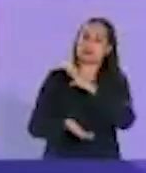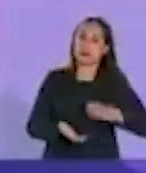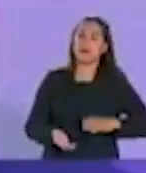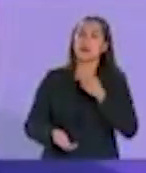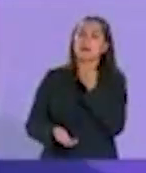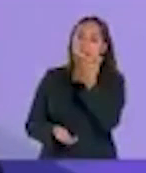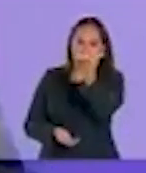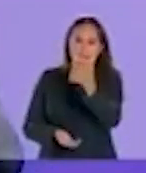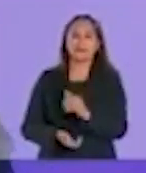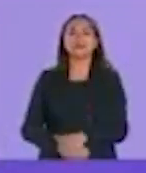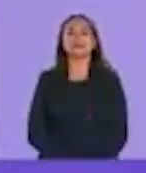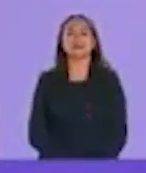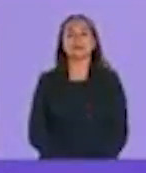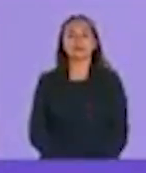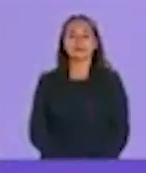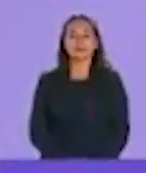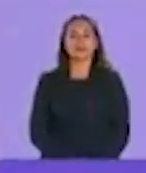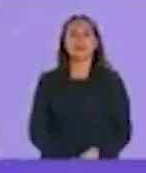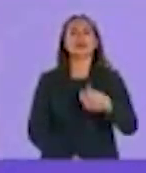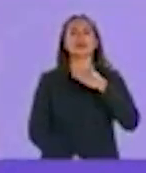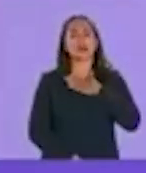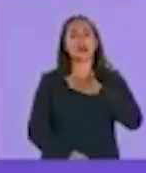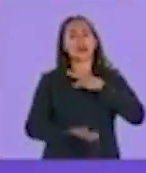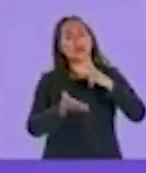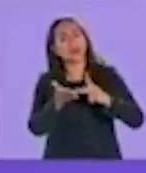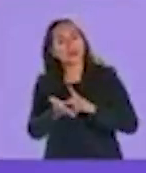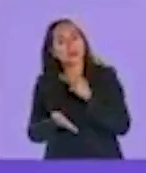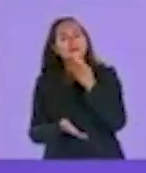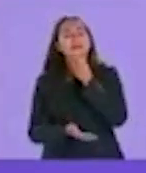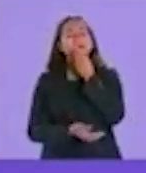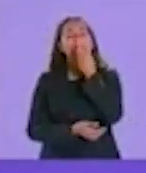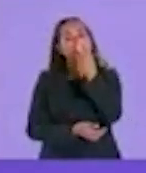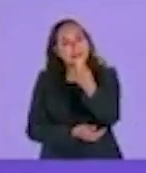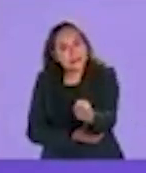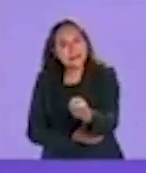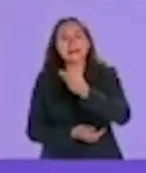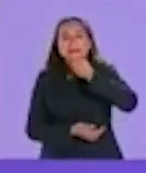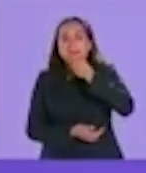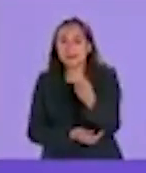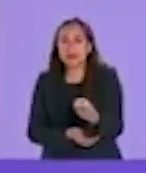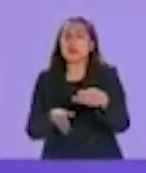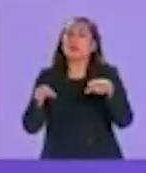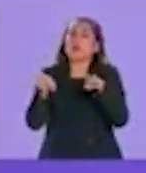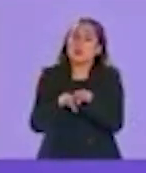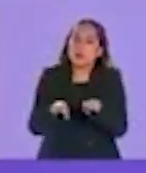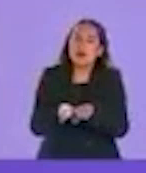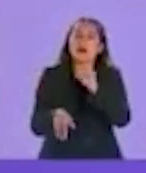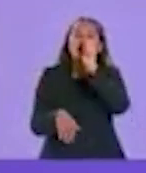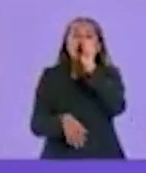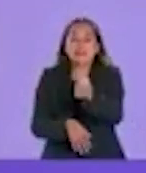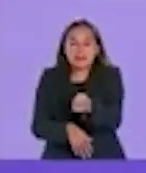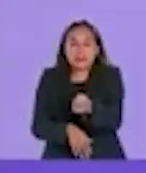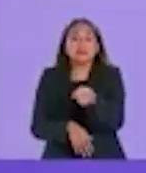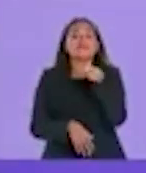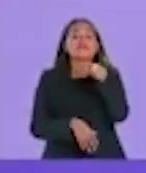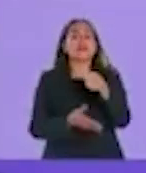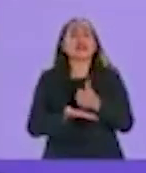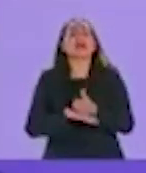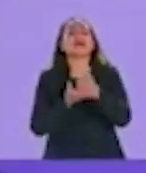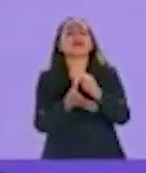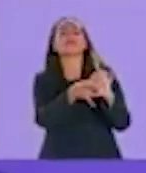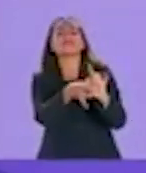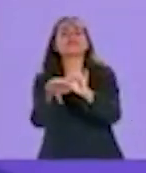yo insisto en que debe de darse un tratamiento de cooperación para el